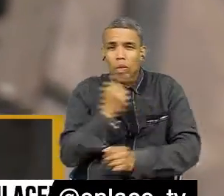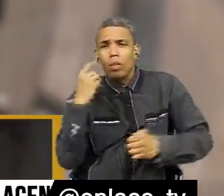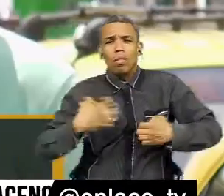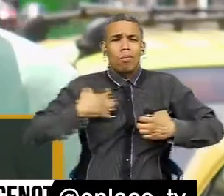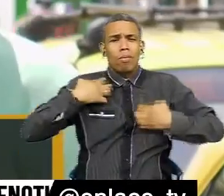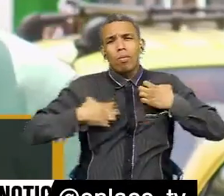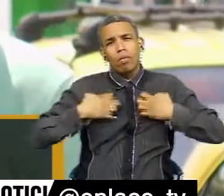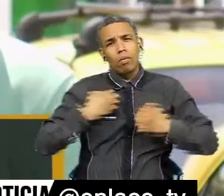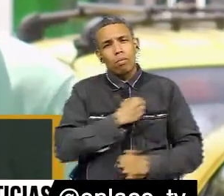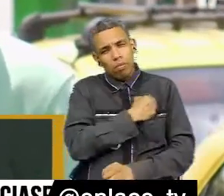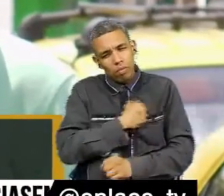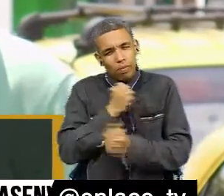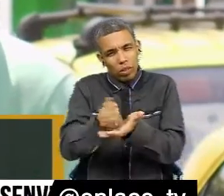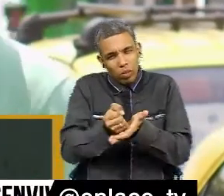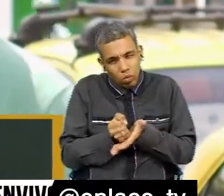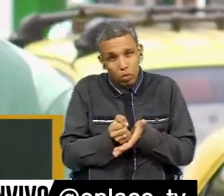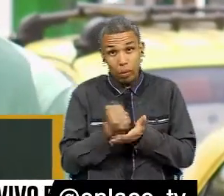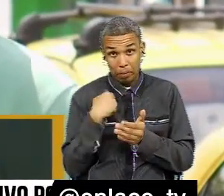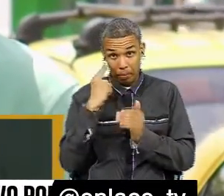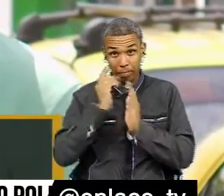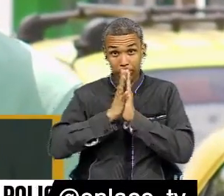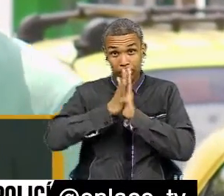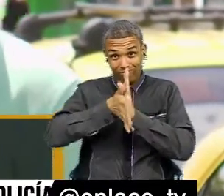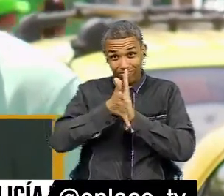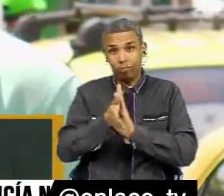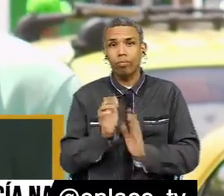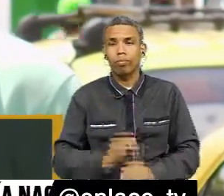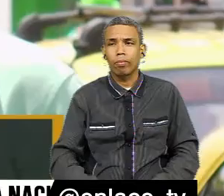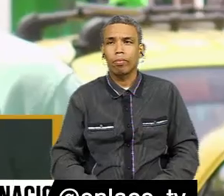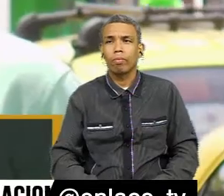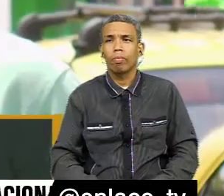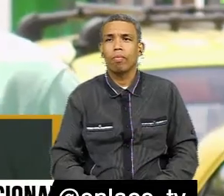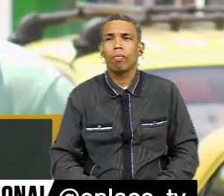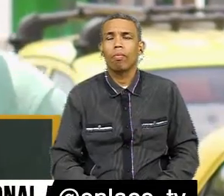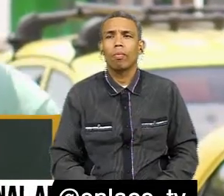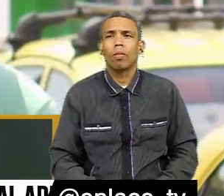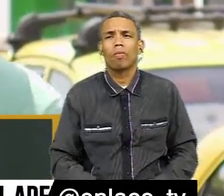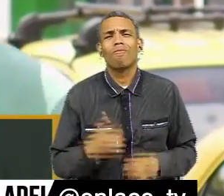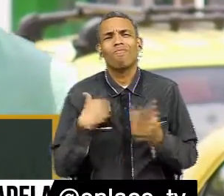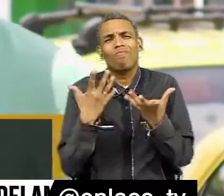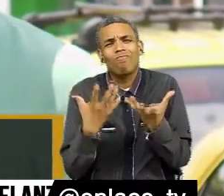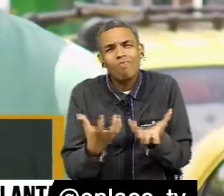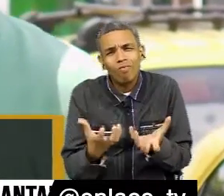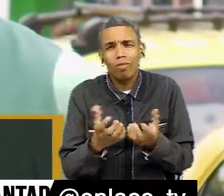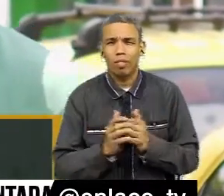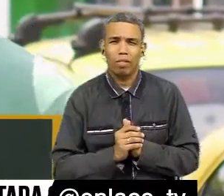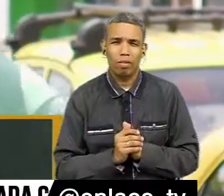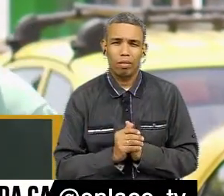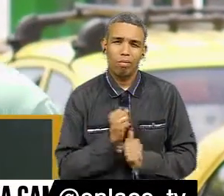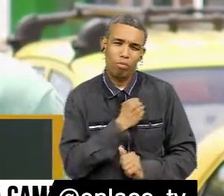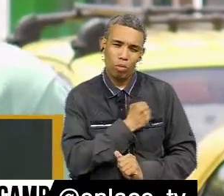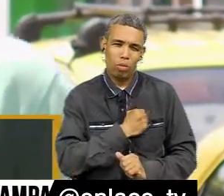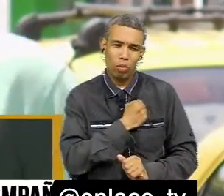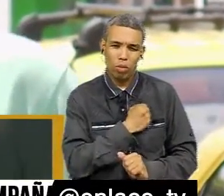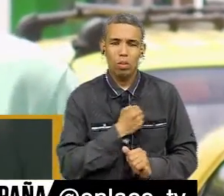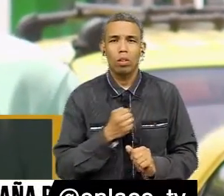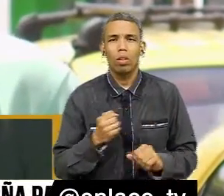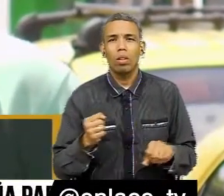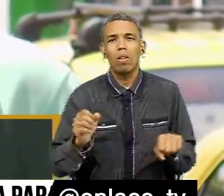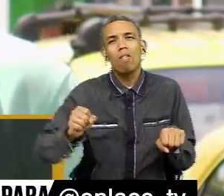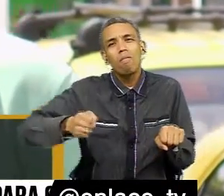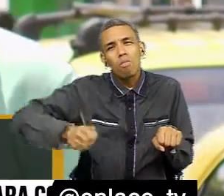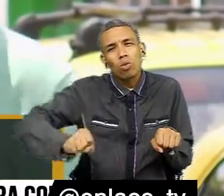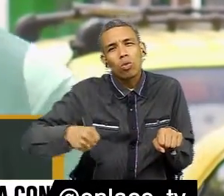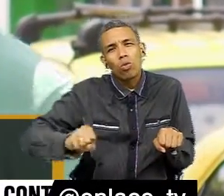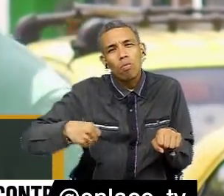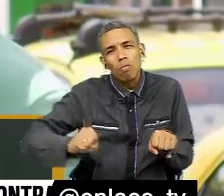de sus labores. Estamos pidiendo el decreto de movilidad internamente en la ciudad, estamos pidiendo una restricción de moto los fines de